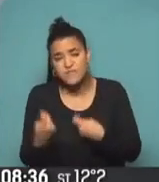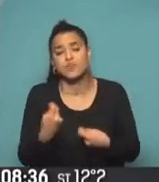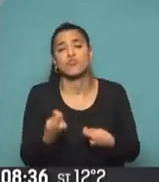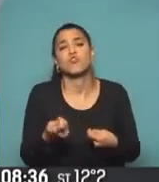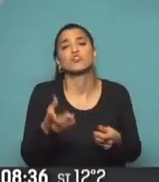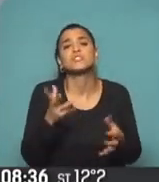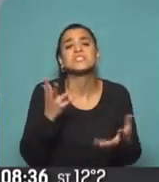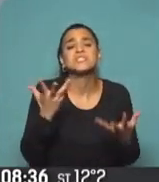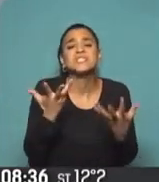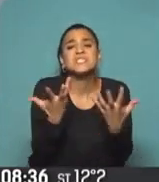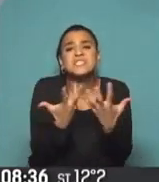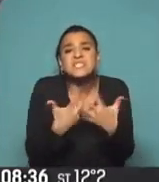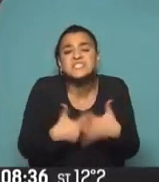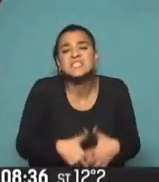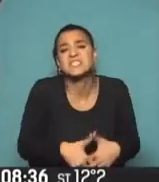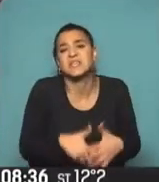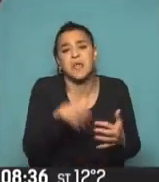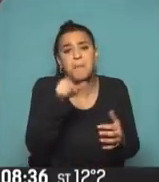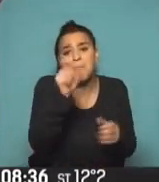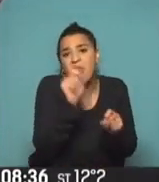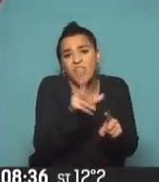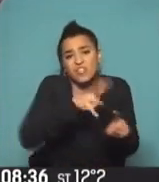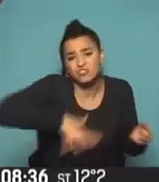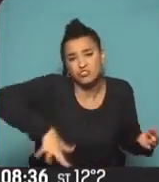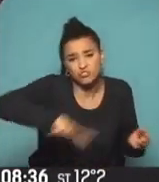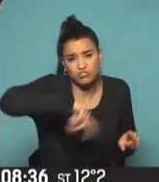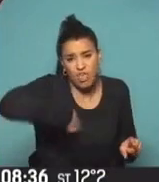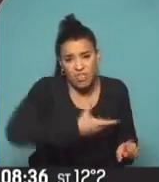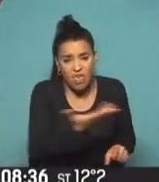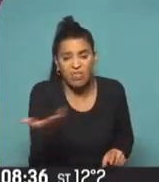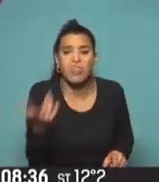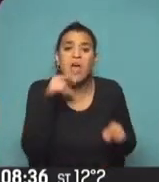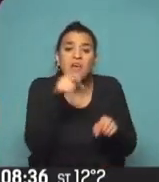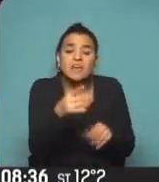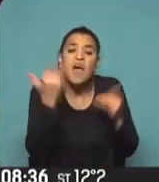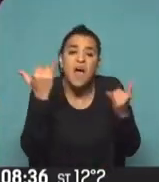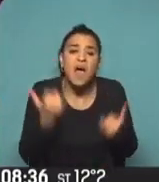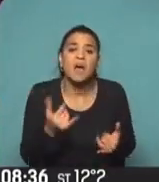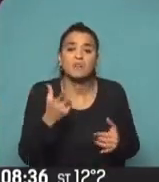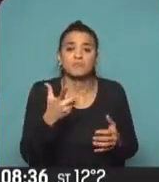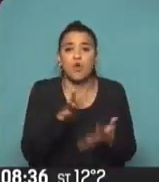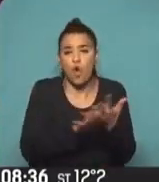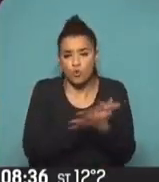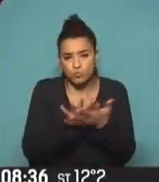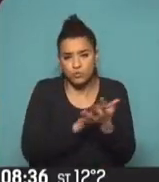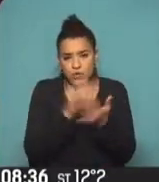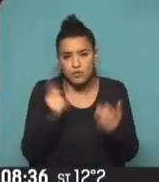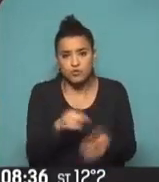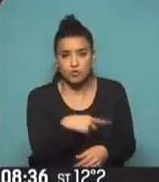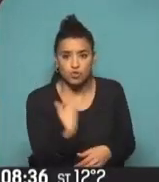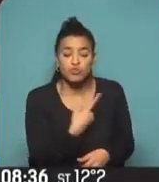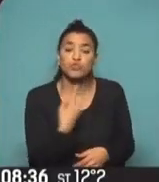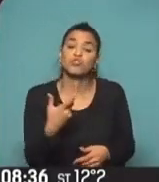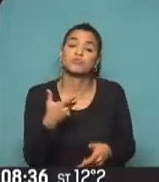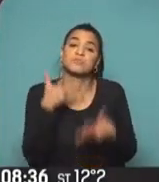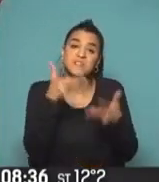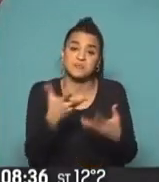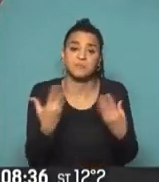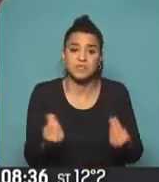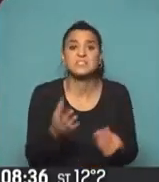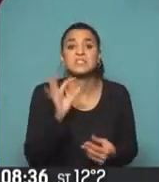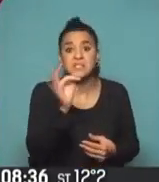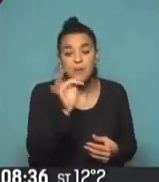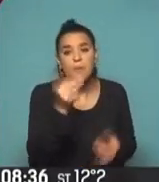con un sistema transversal a todos los sectores de la sociedad donde se establece este tipo de corrupción acá lo que venimos a plantear es que